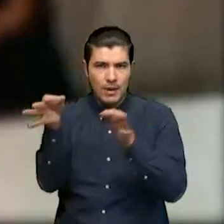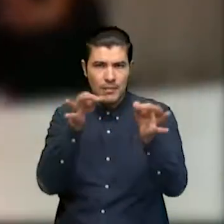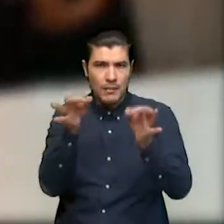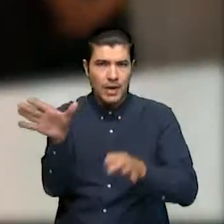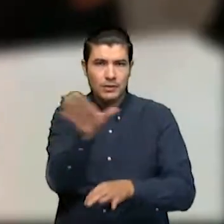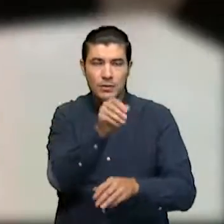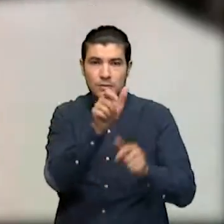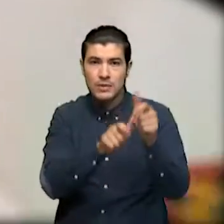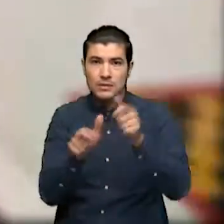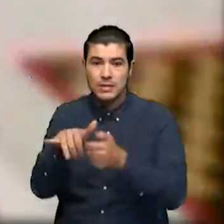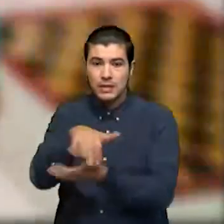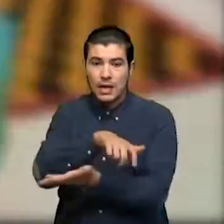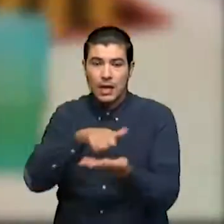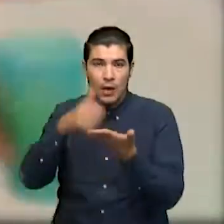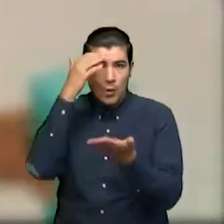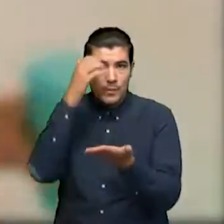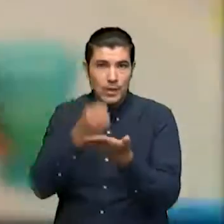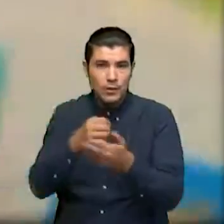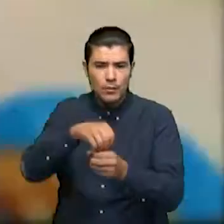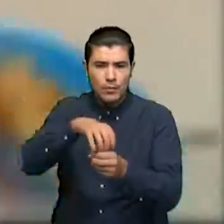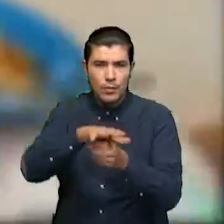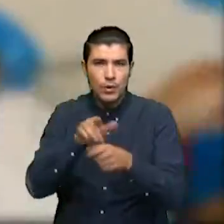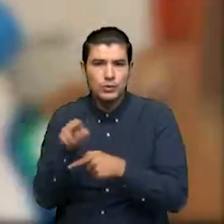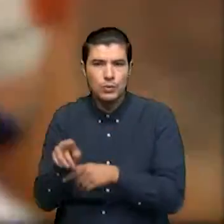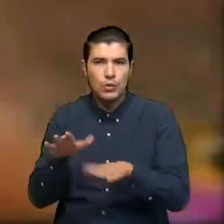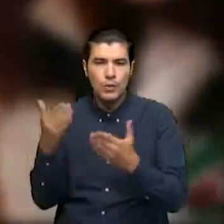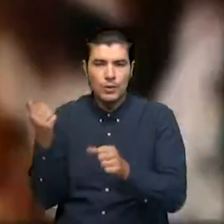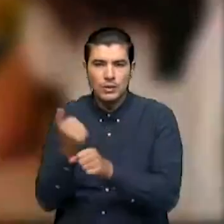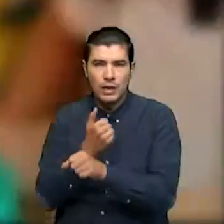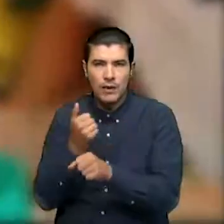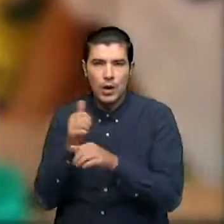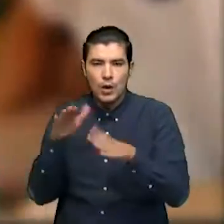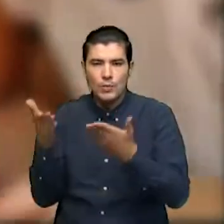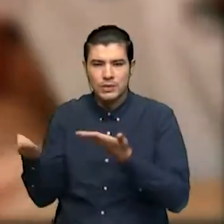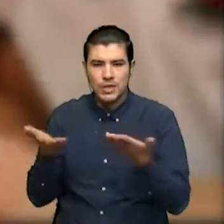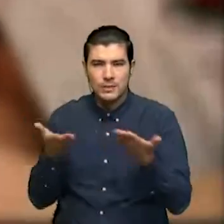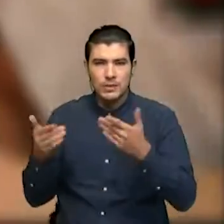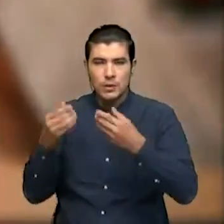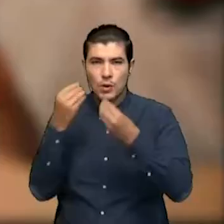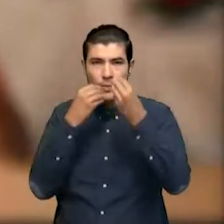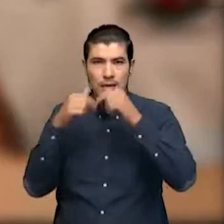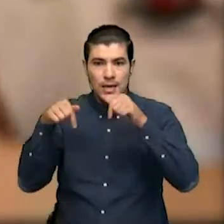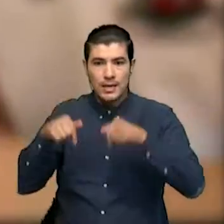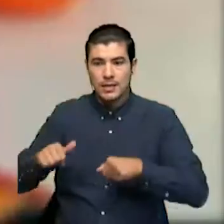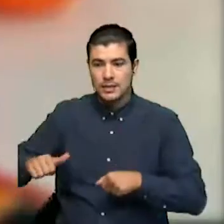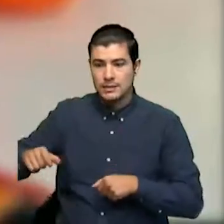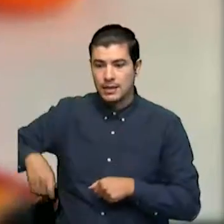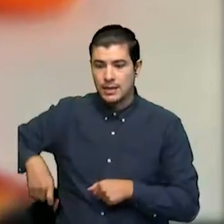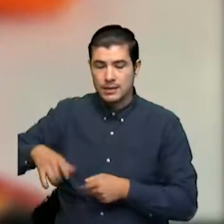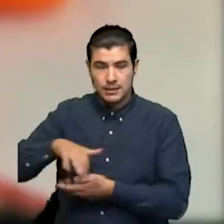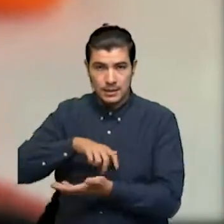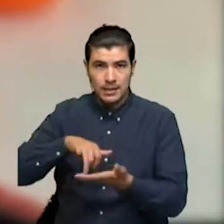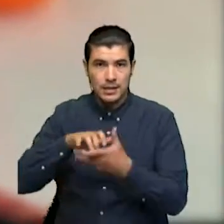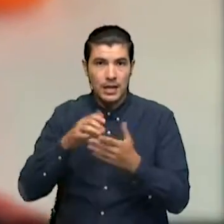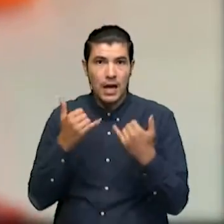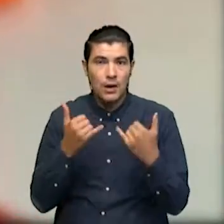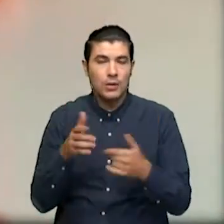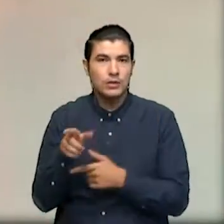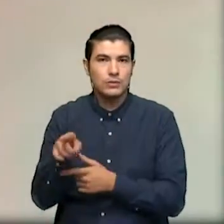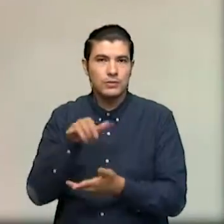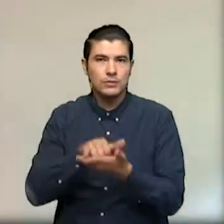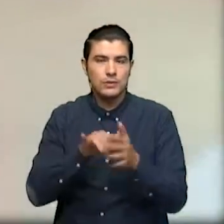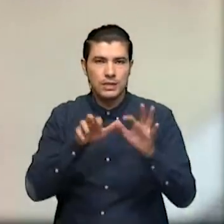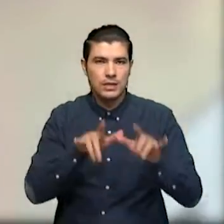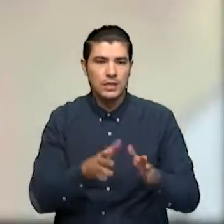a los santandereanos y a la opinión pública sobre el funcionamiento y prestación del servicio de alimentación escolar la secretaria de educación desarrollará el foro